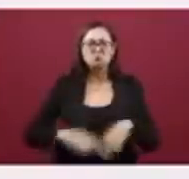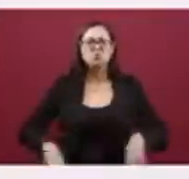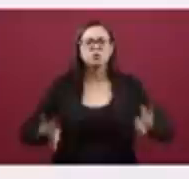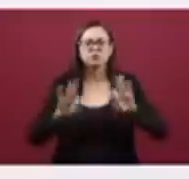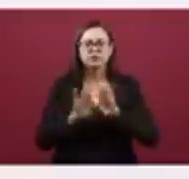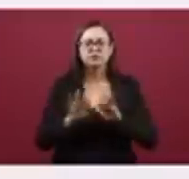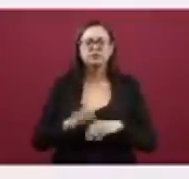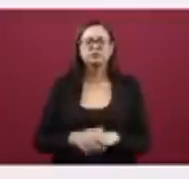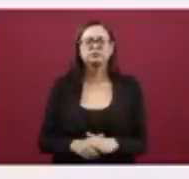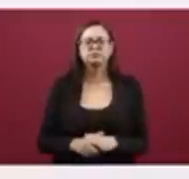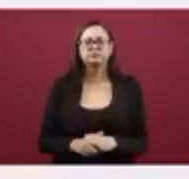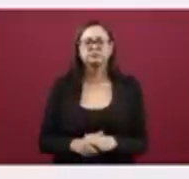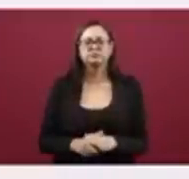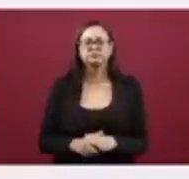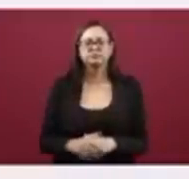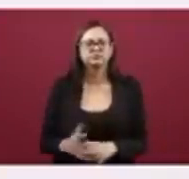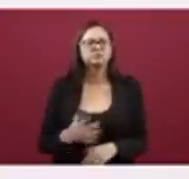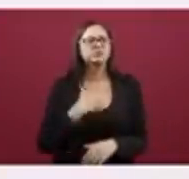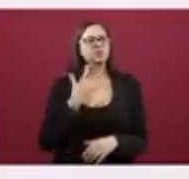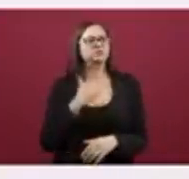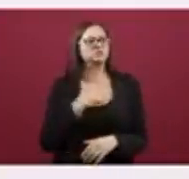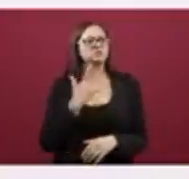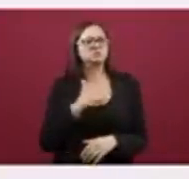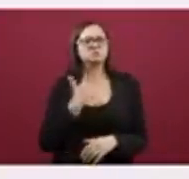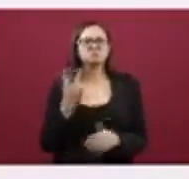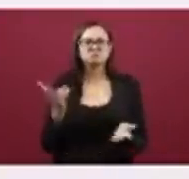algo que considero valioso